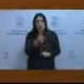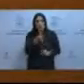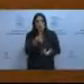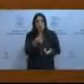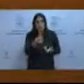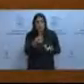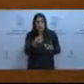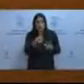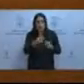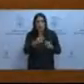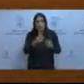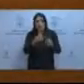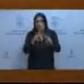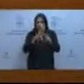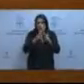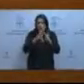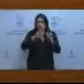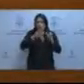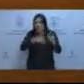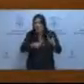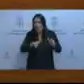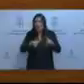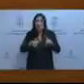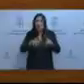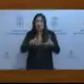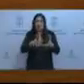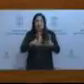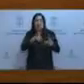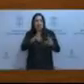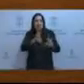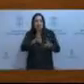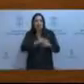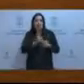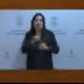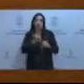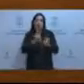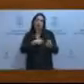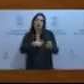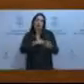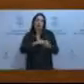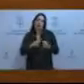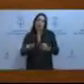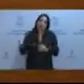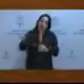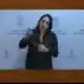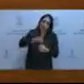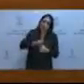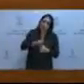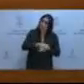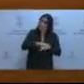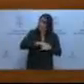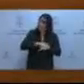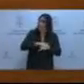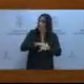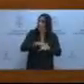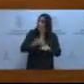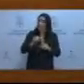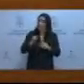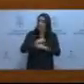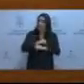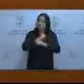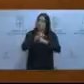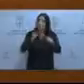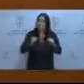tan mala, tan perversa reforma laboral ha permitido recuperar la economía española, ha sido uno de los pilares para recuperar esta economía, que consolida